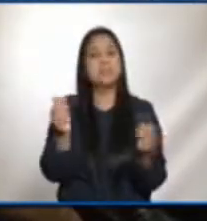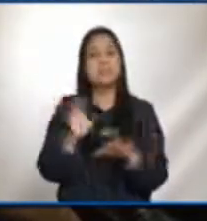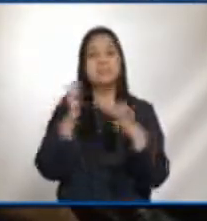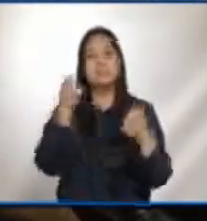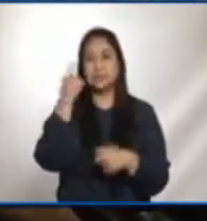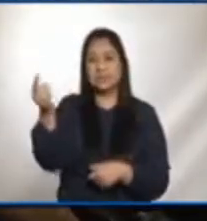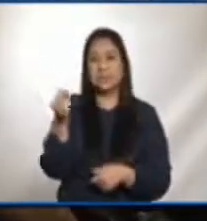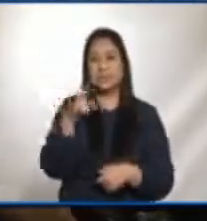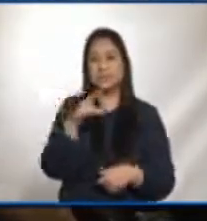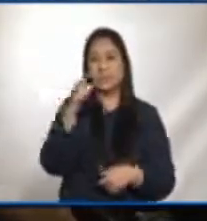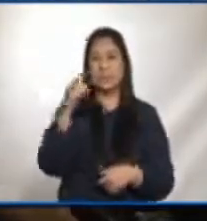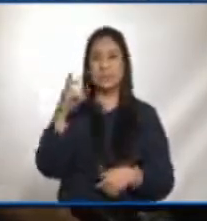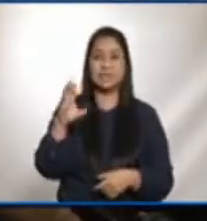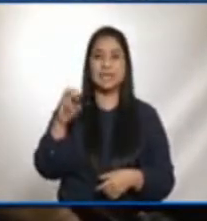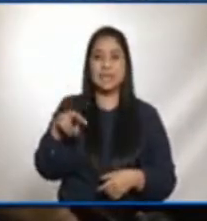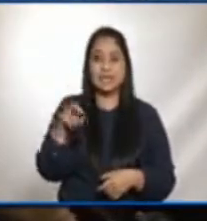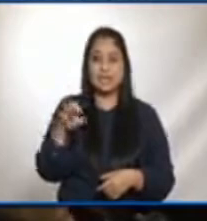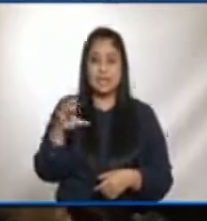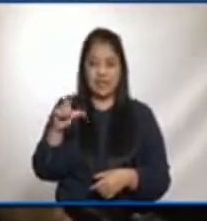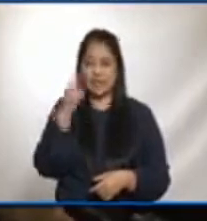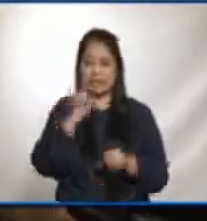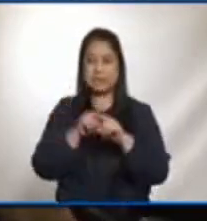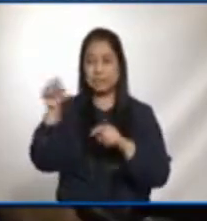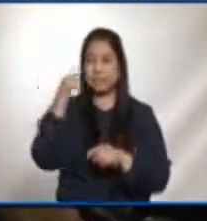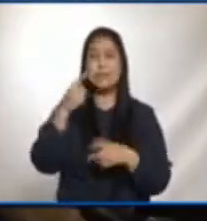que es la que se estaba comprando en el mecanismo COVAX.